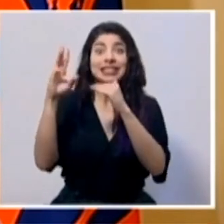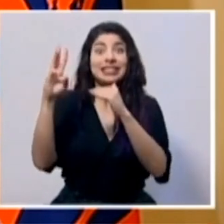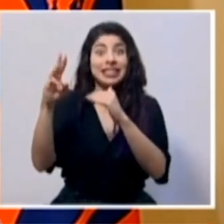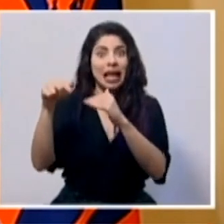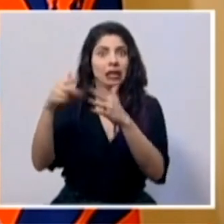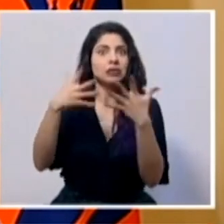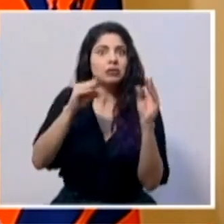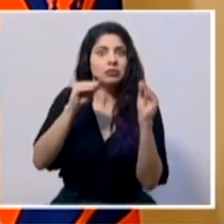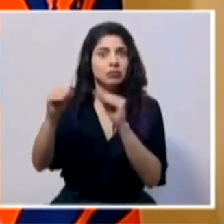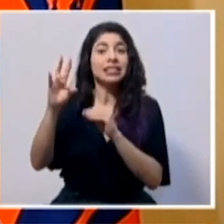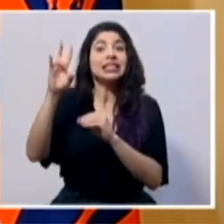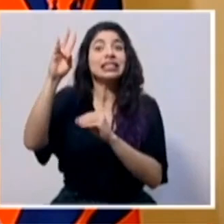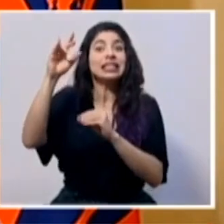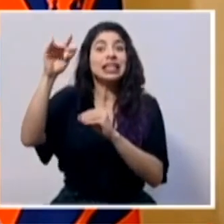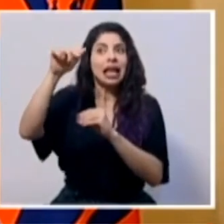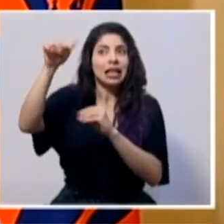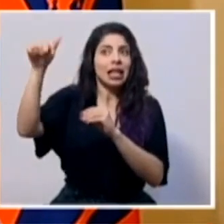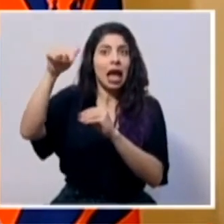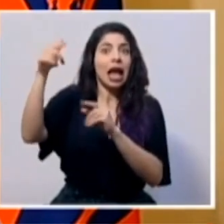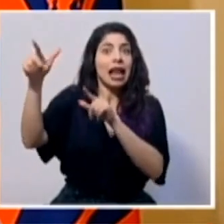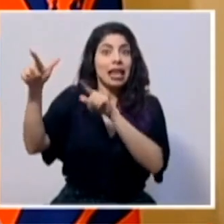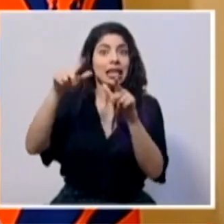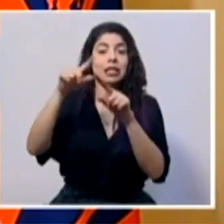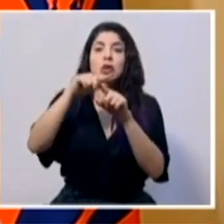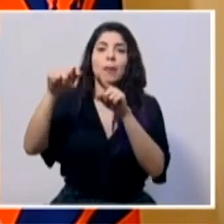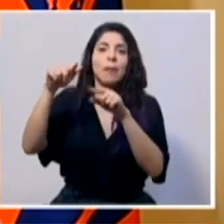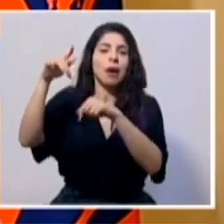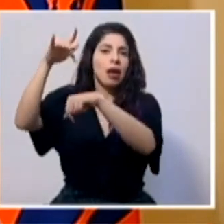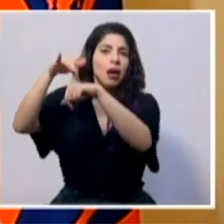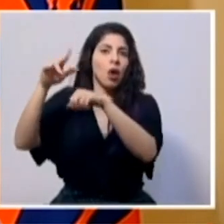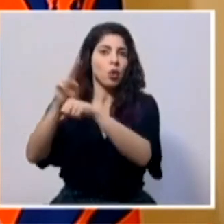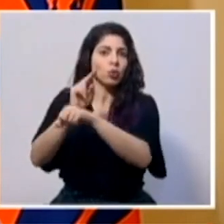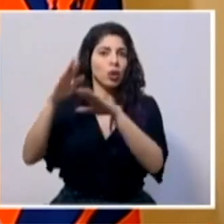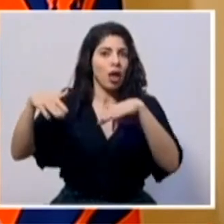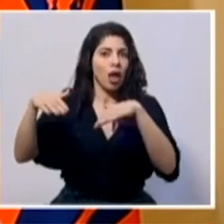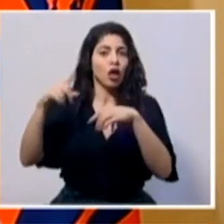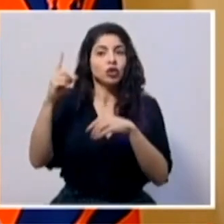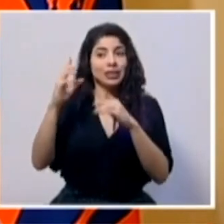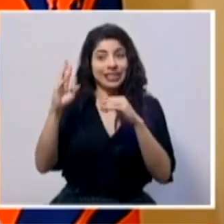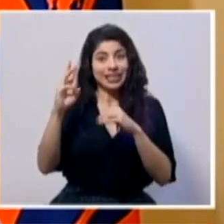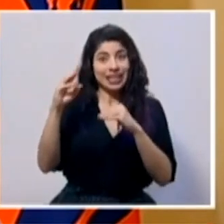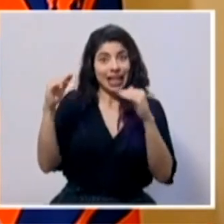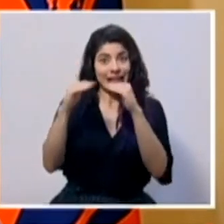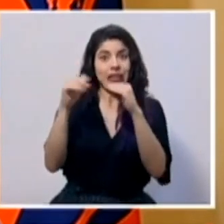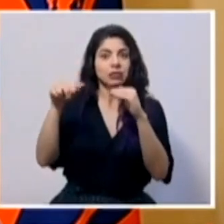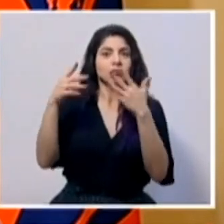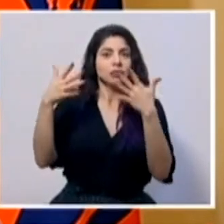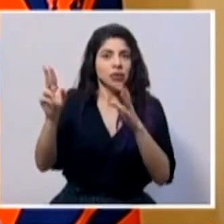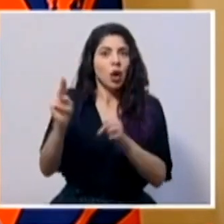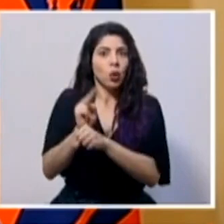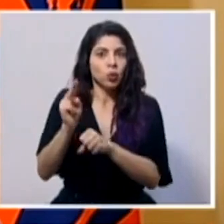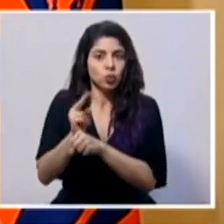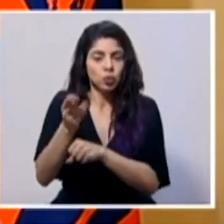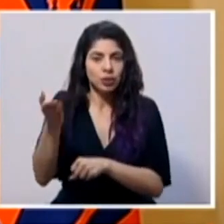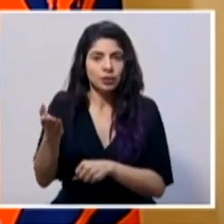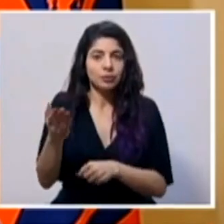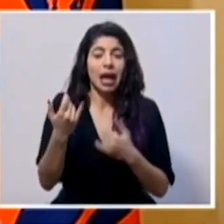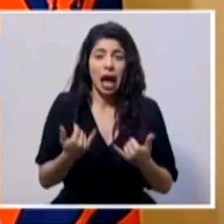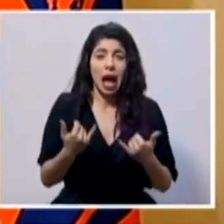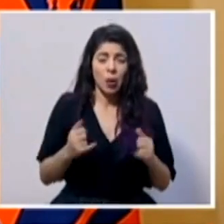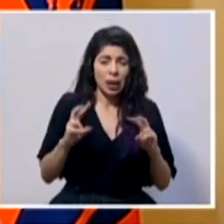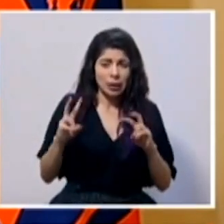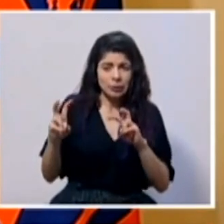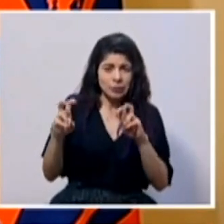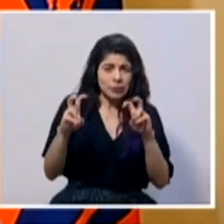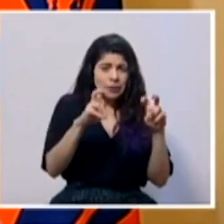El 7 ya está habilitado, pero todavía no se está utilizando. Y además, estamos analizando muy fuertemente